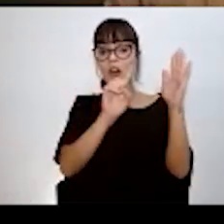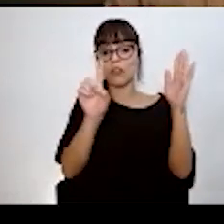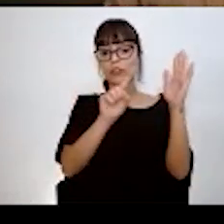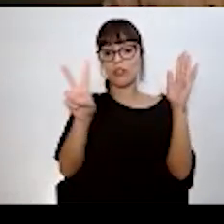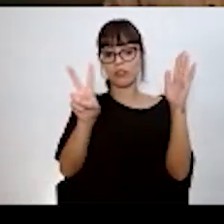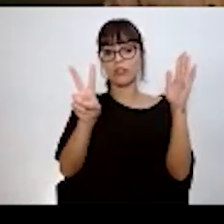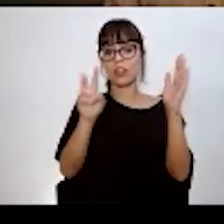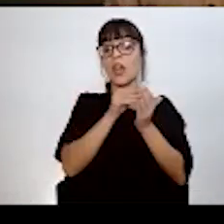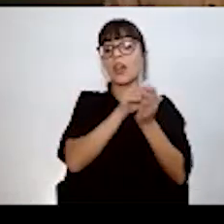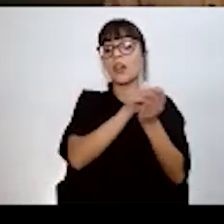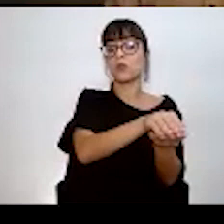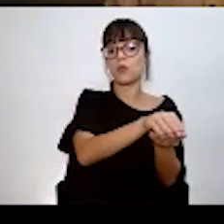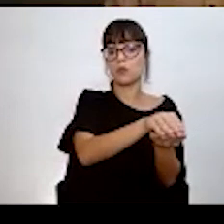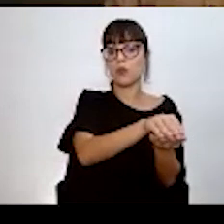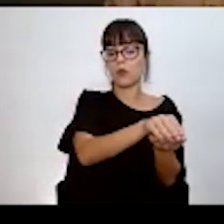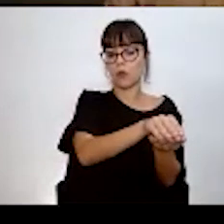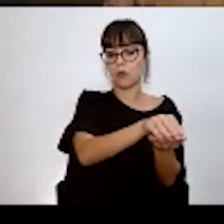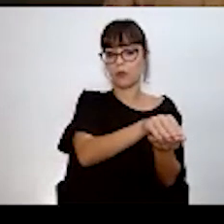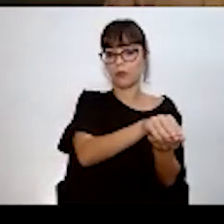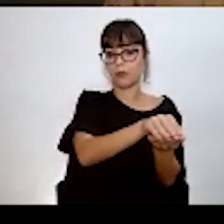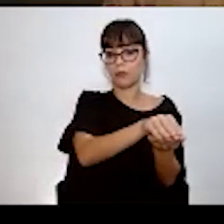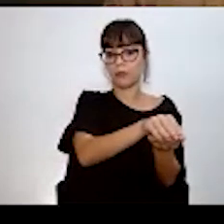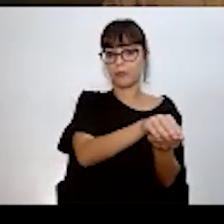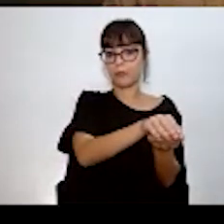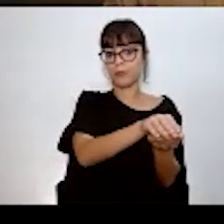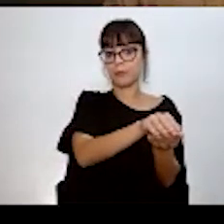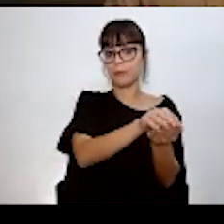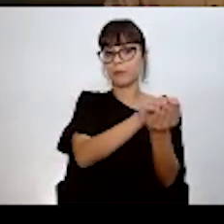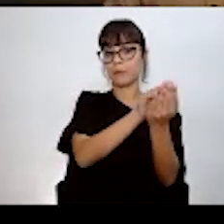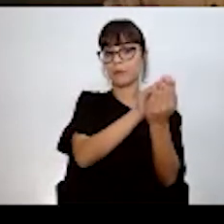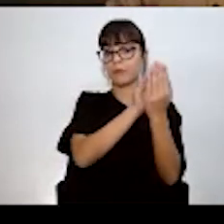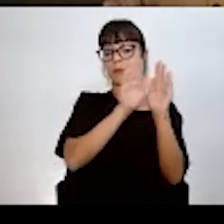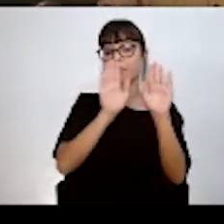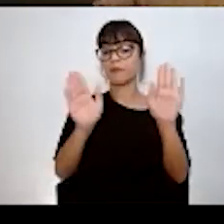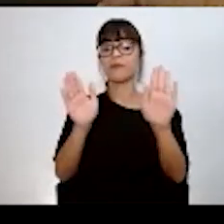momento yacimientos arqueológicos que hayan proporcionado fechas más antiguas,